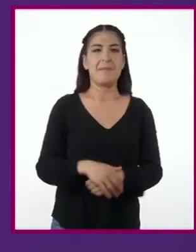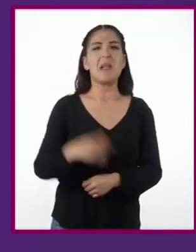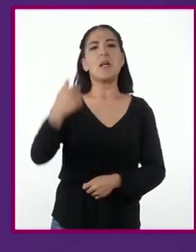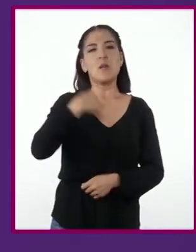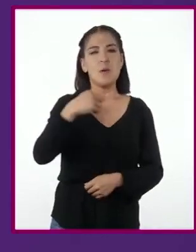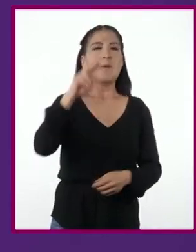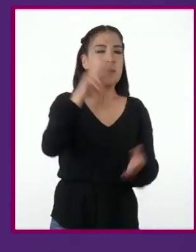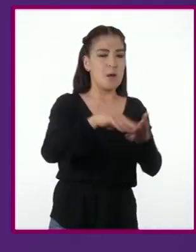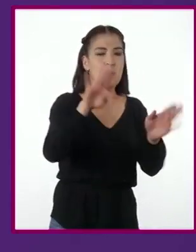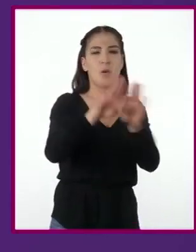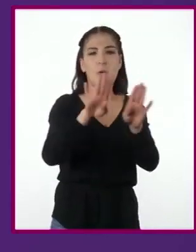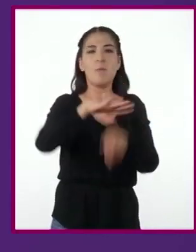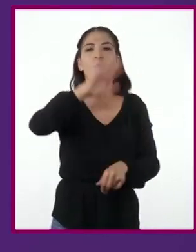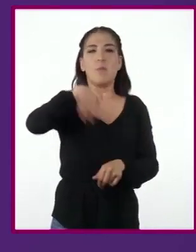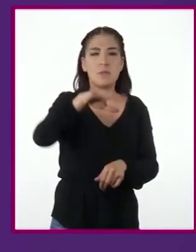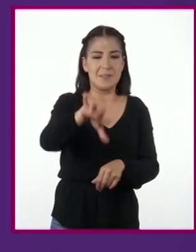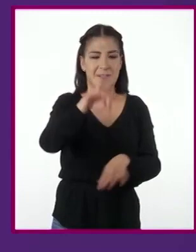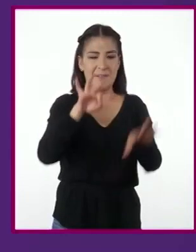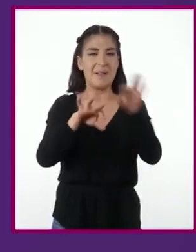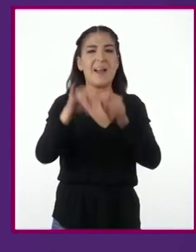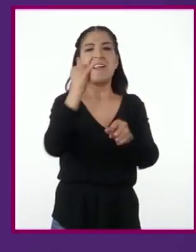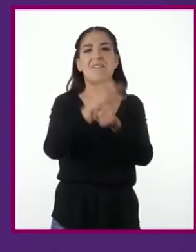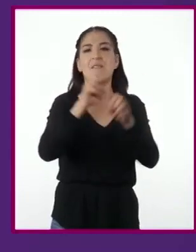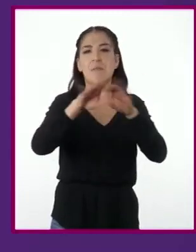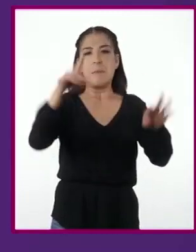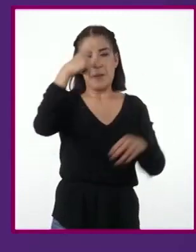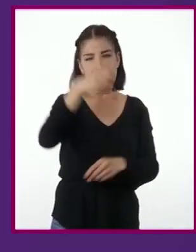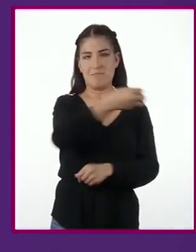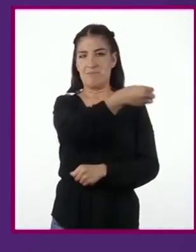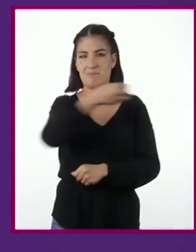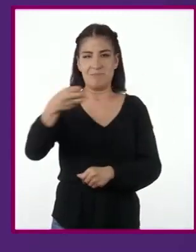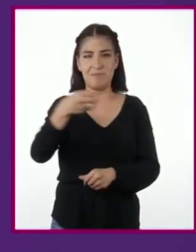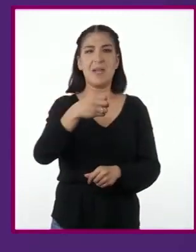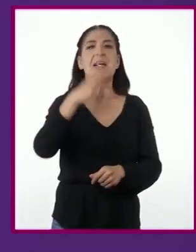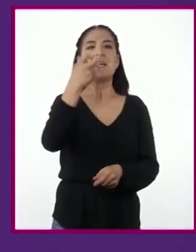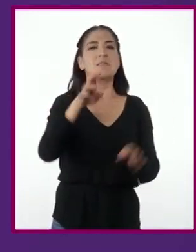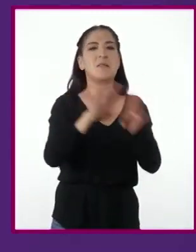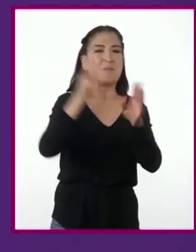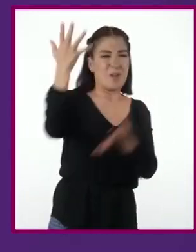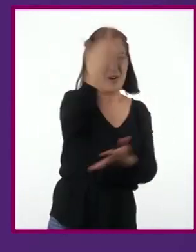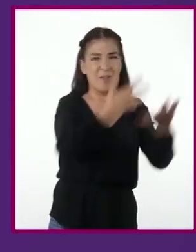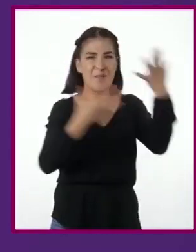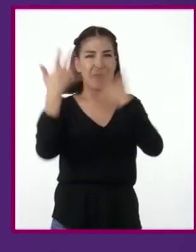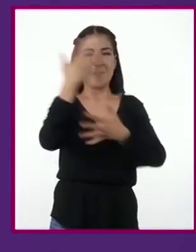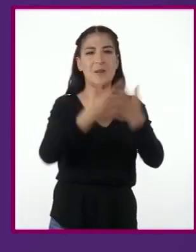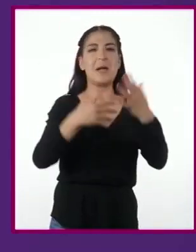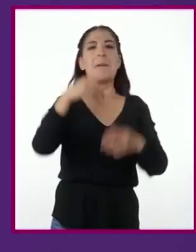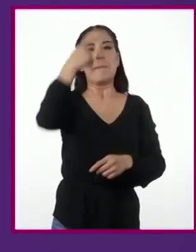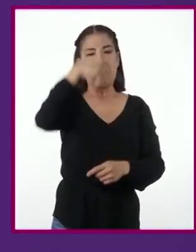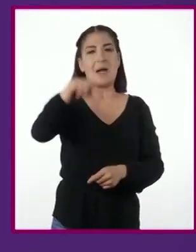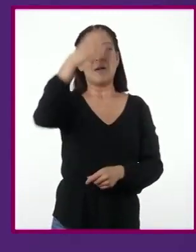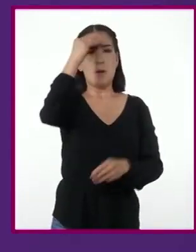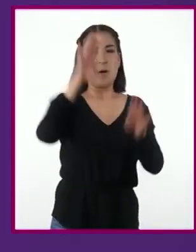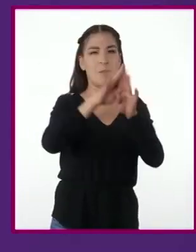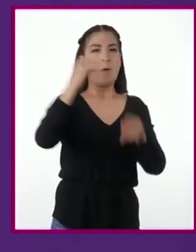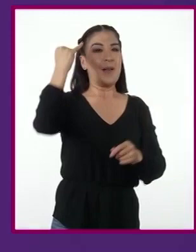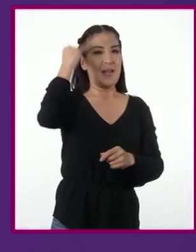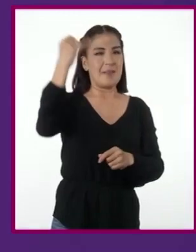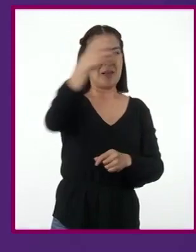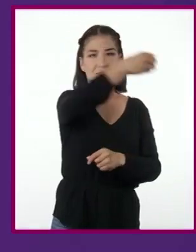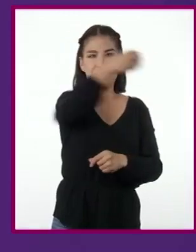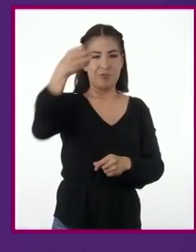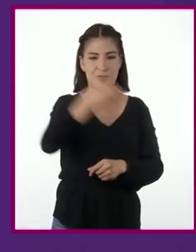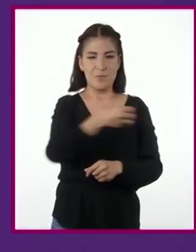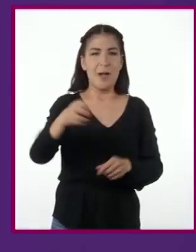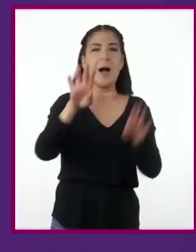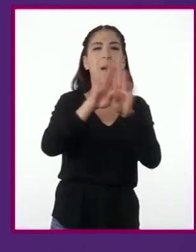buscar y organizar información nos enseña a ser más ordenados. Así no nos confundimos, aprendemos a tener ideas propias y no nos